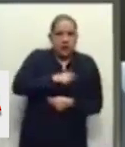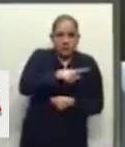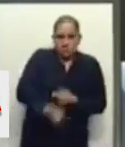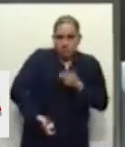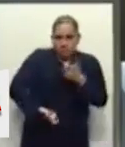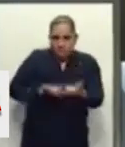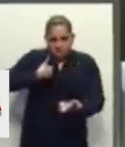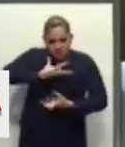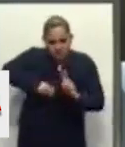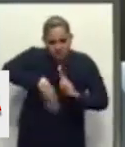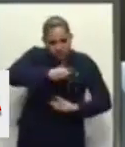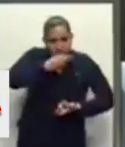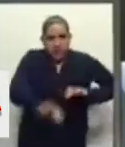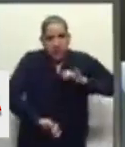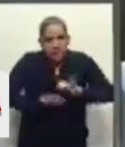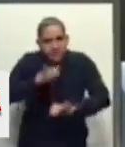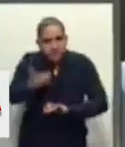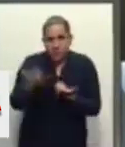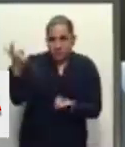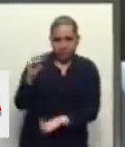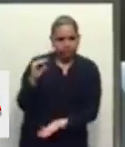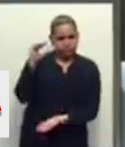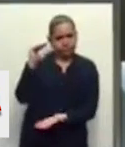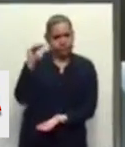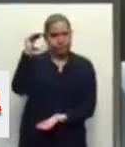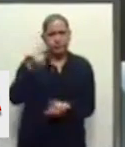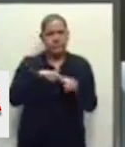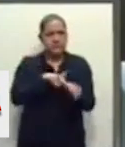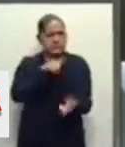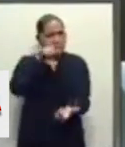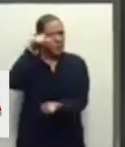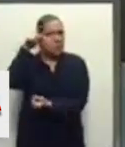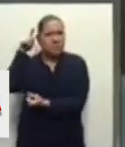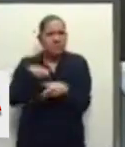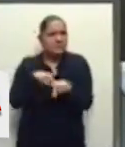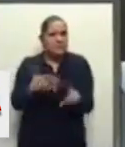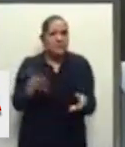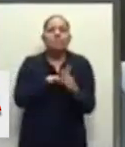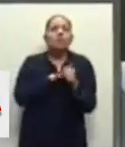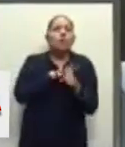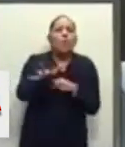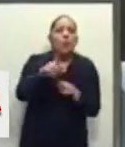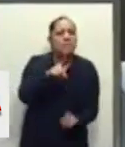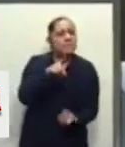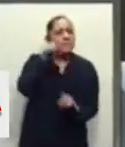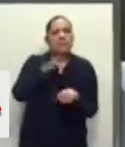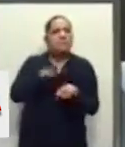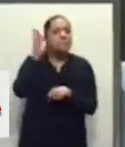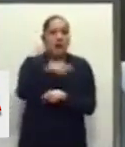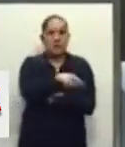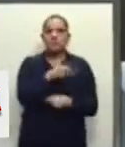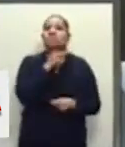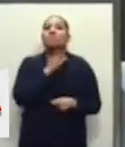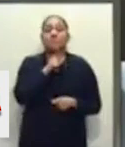¿Se aplicó? ¿En dónde se aplicó más este estímulo? Pues en la gasolina premium, la que